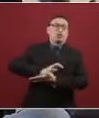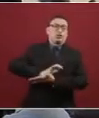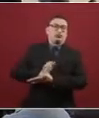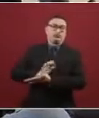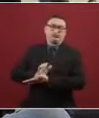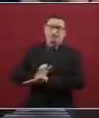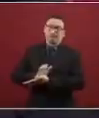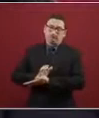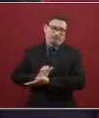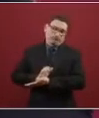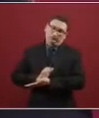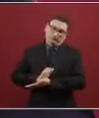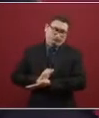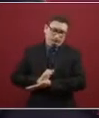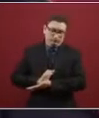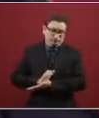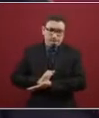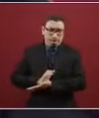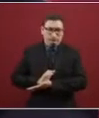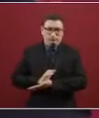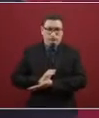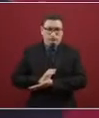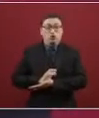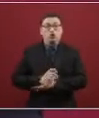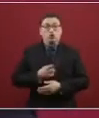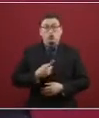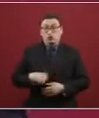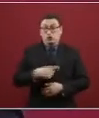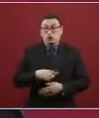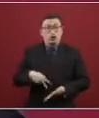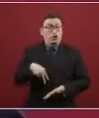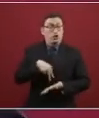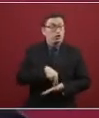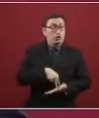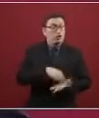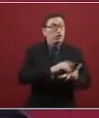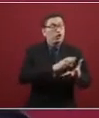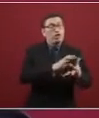y tampoco hemos usado nunca